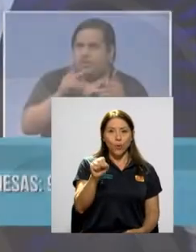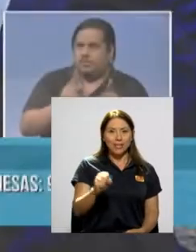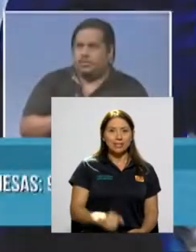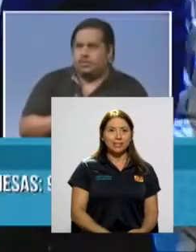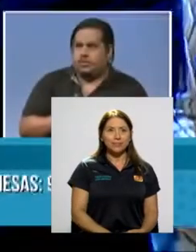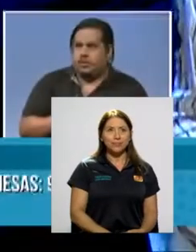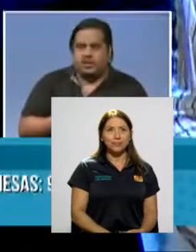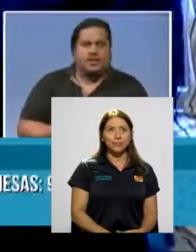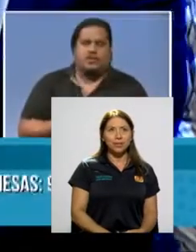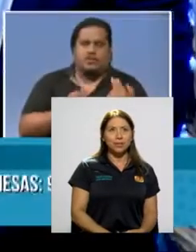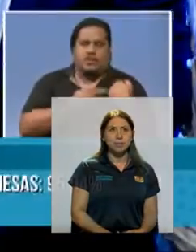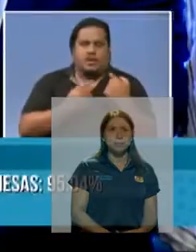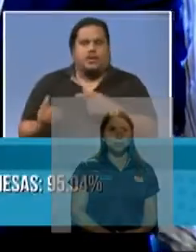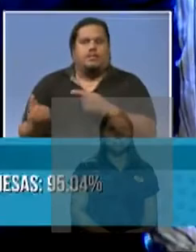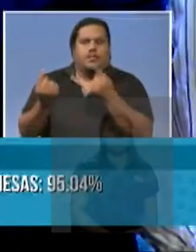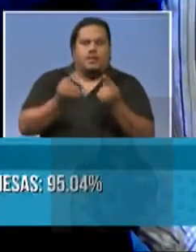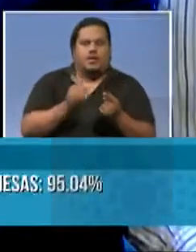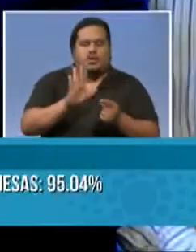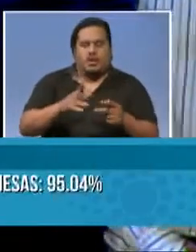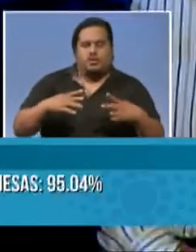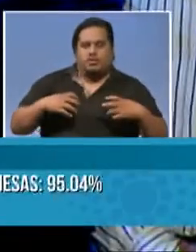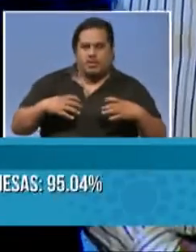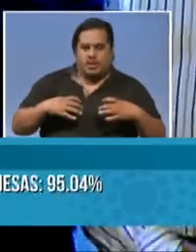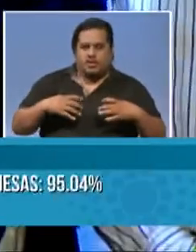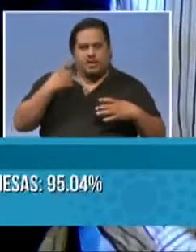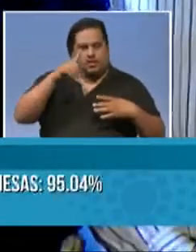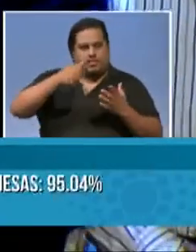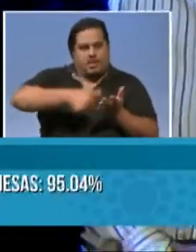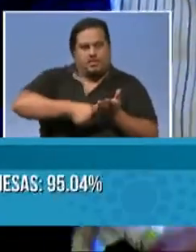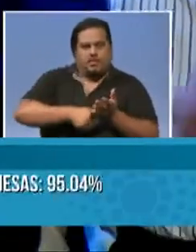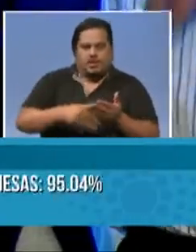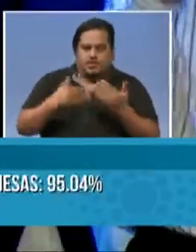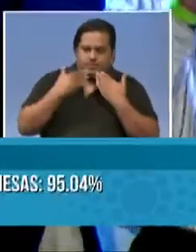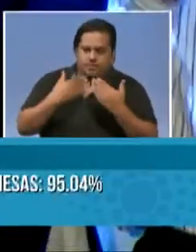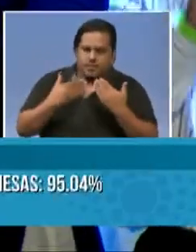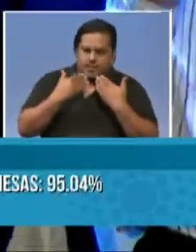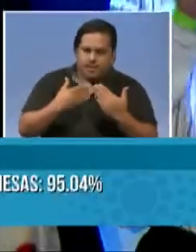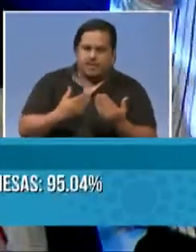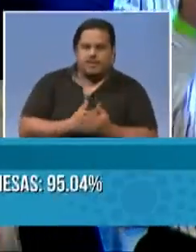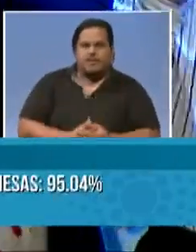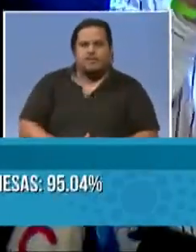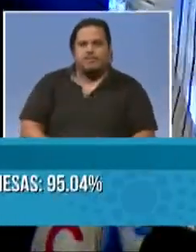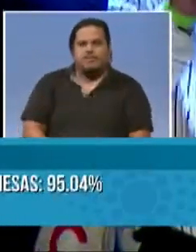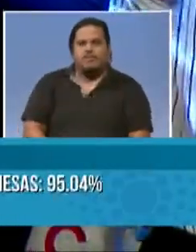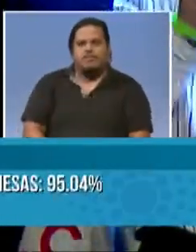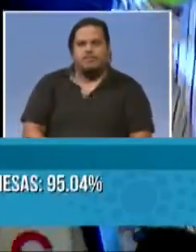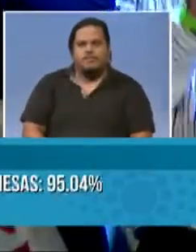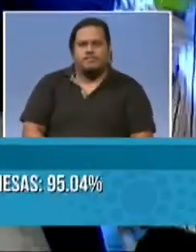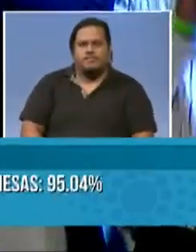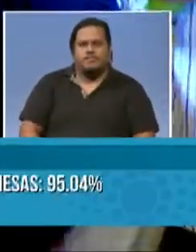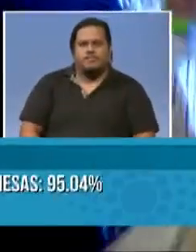que responsablemente regresaron de sus vacaciones a ejercer el voto. Muchas gracias.